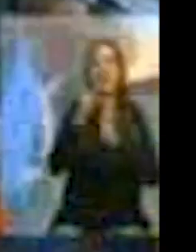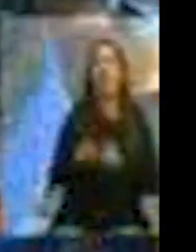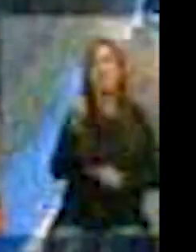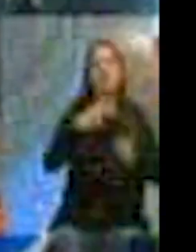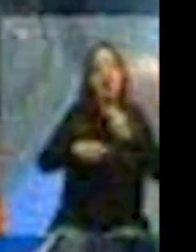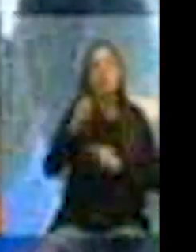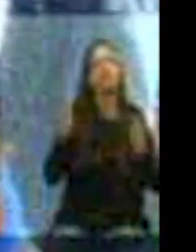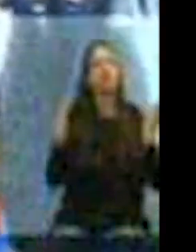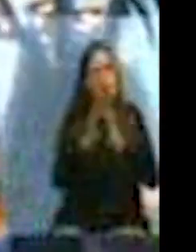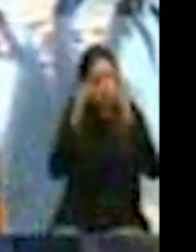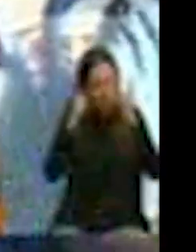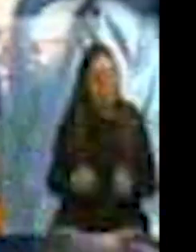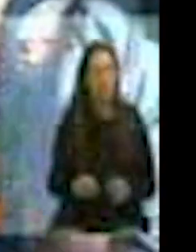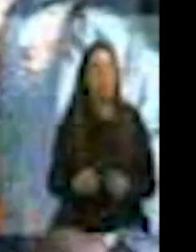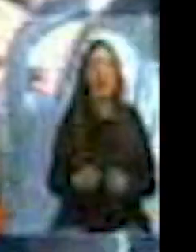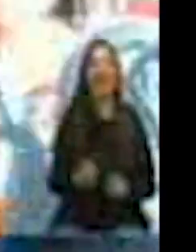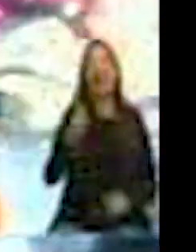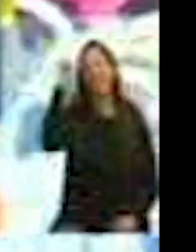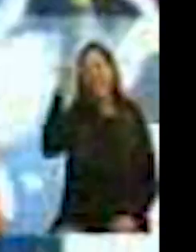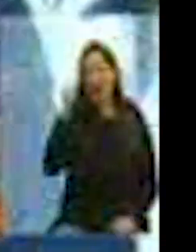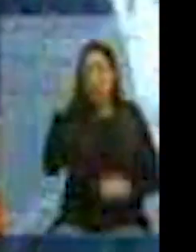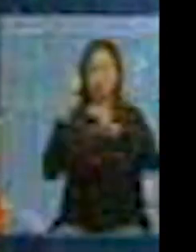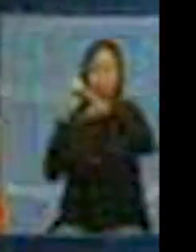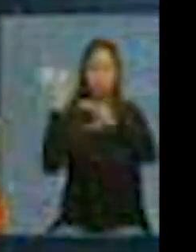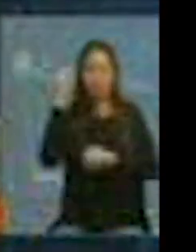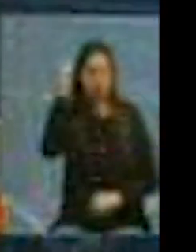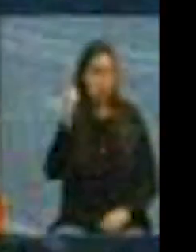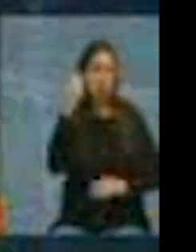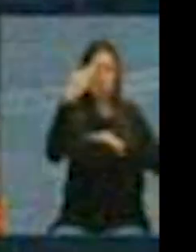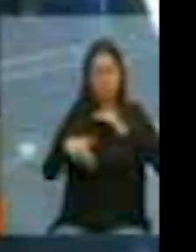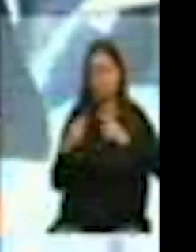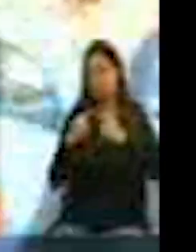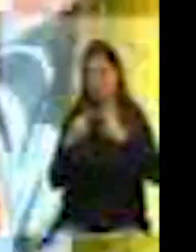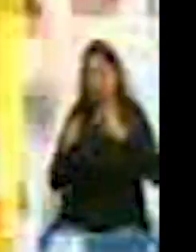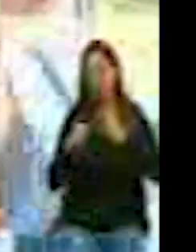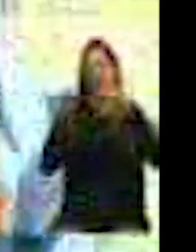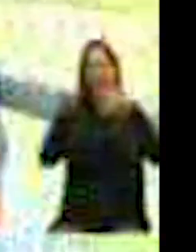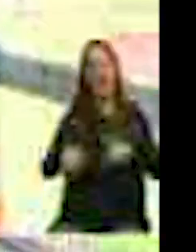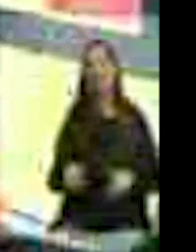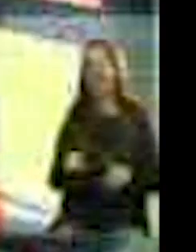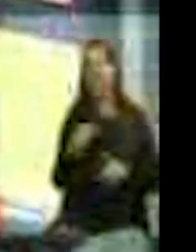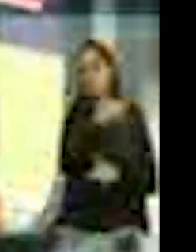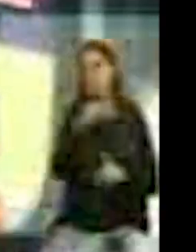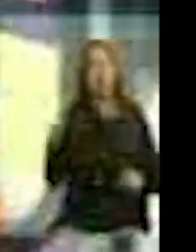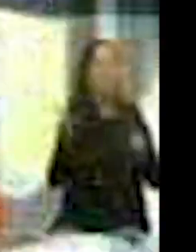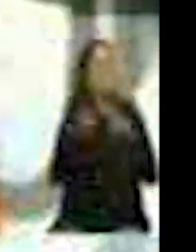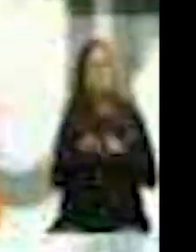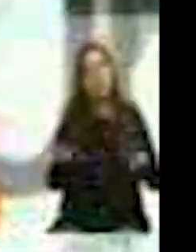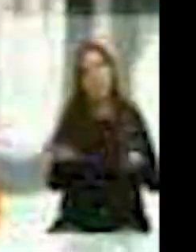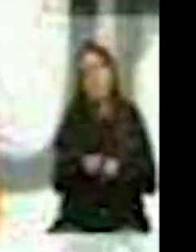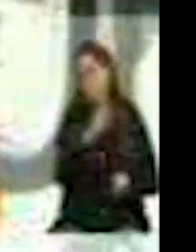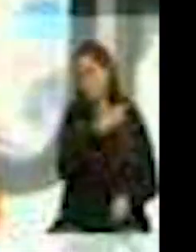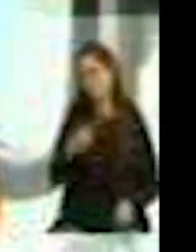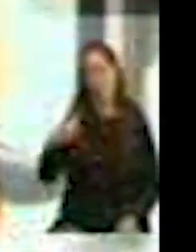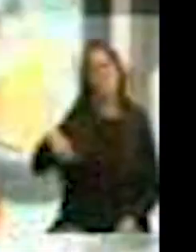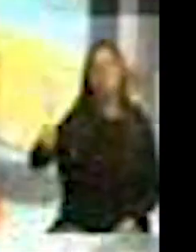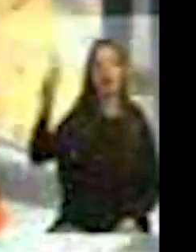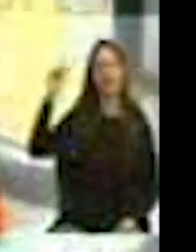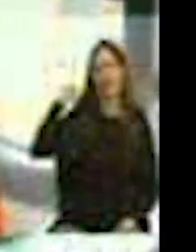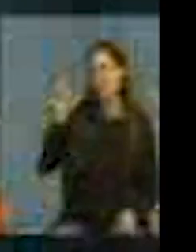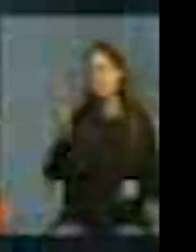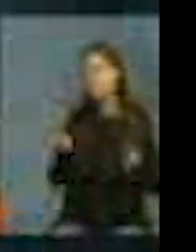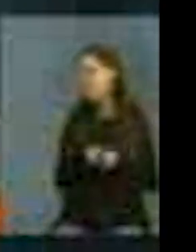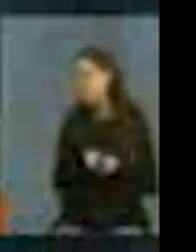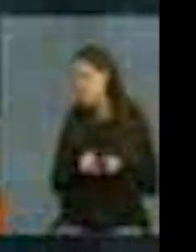en algún comercio chico. En el transporte, en esta semana, fue un calco de la semana anterior, por lo tanto, no